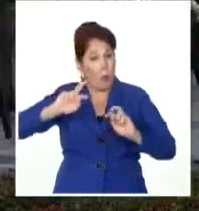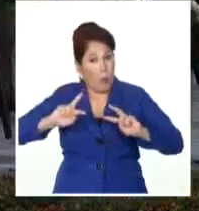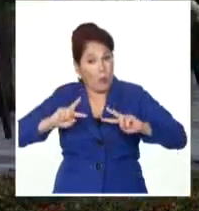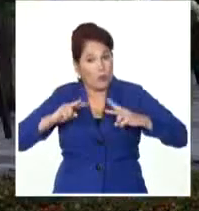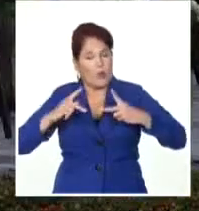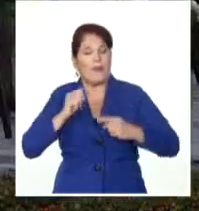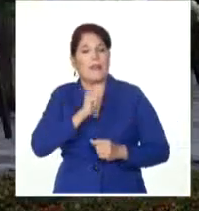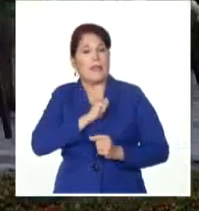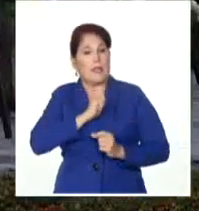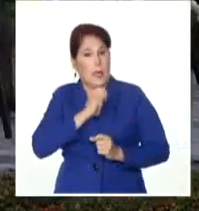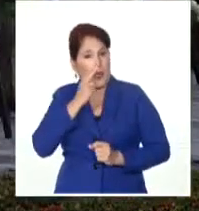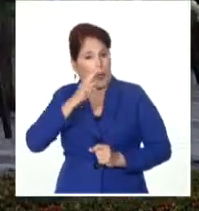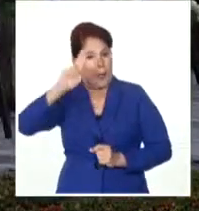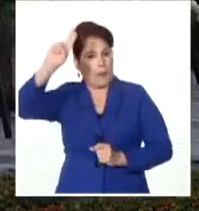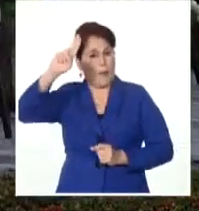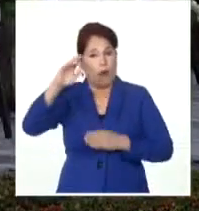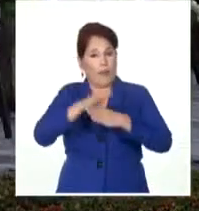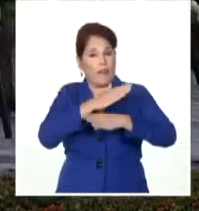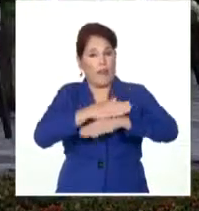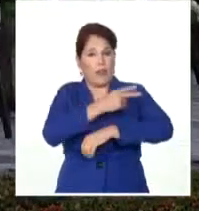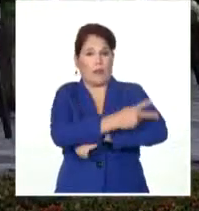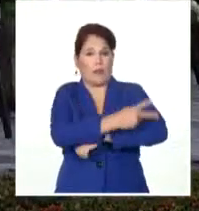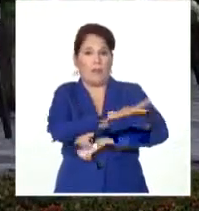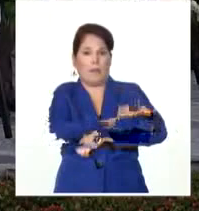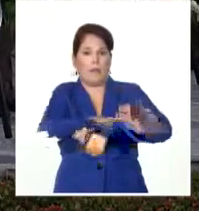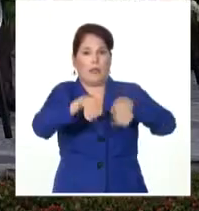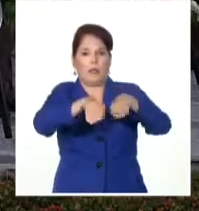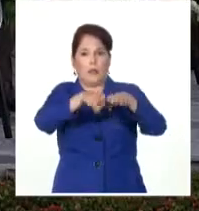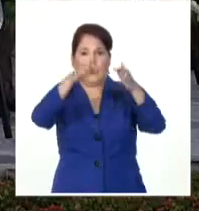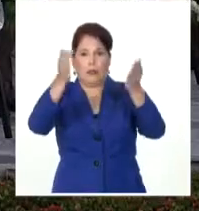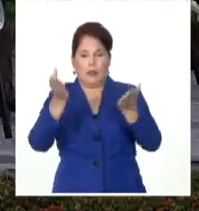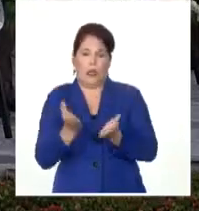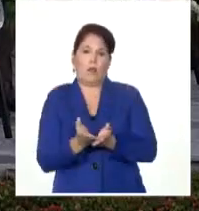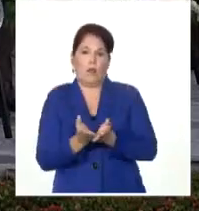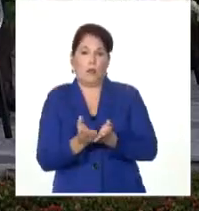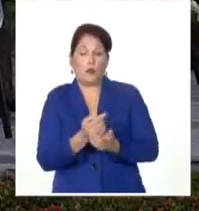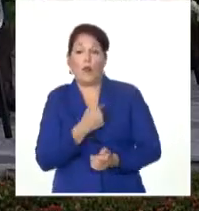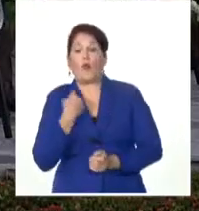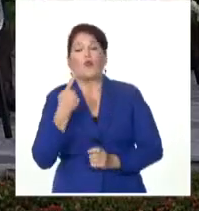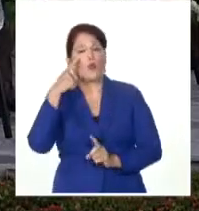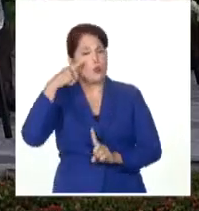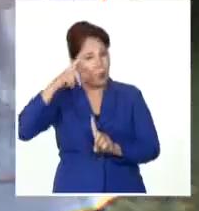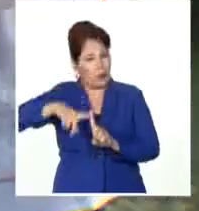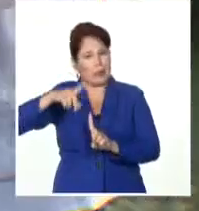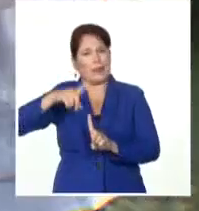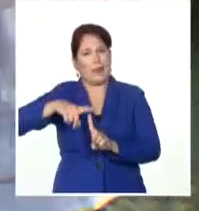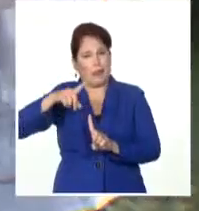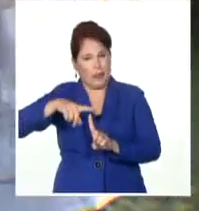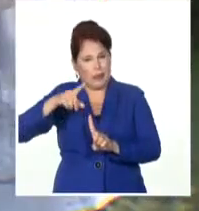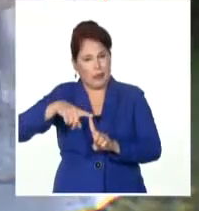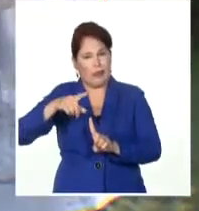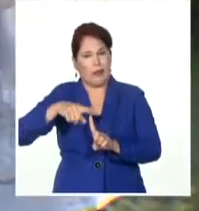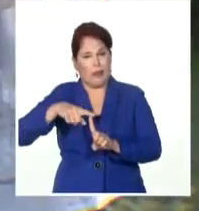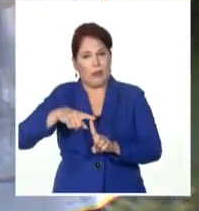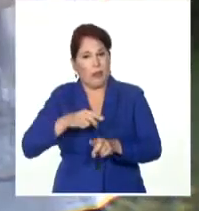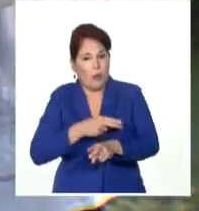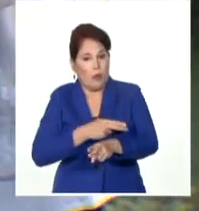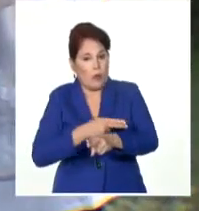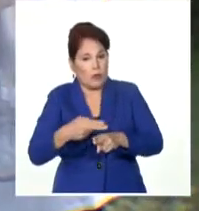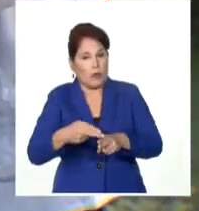la cabeza en distintos países del mundo. Hemos sido testigos de los intentos de reescribir la